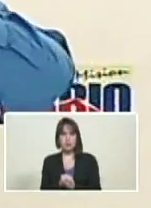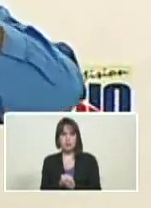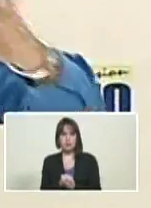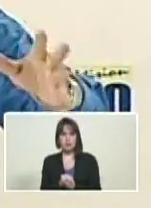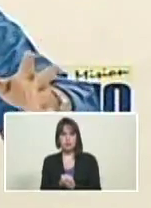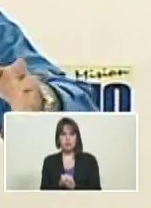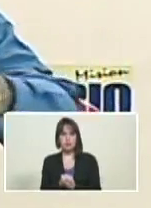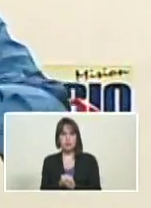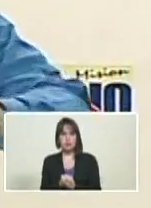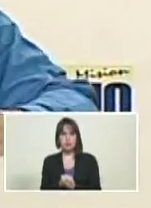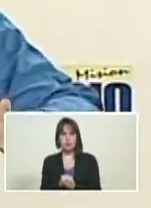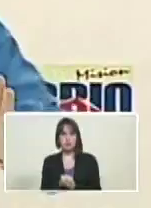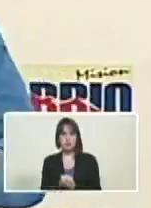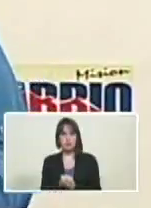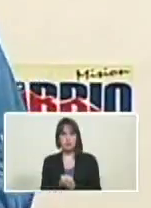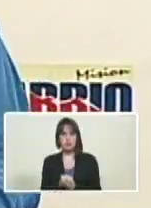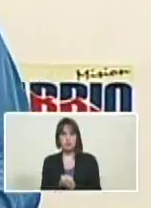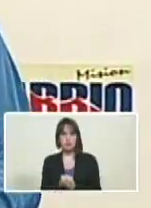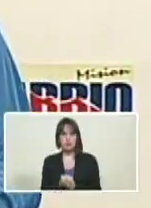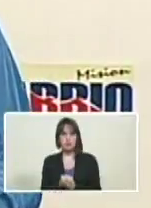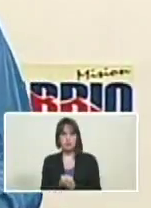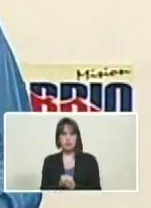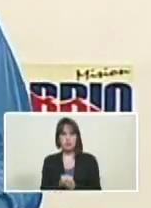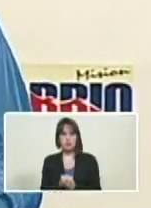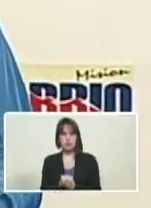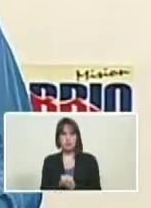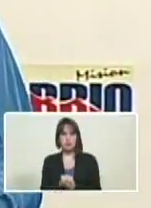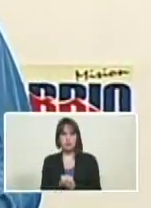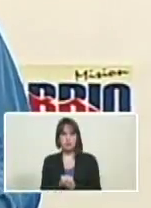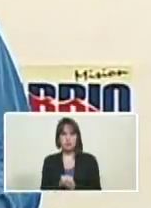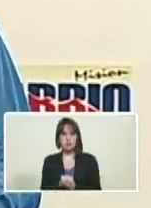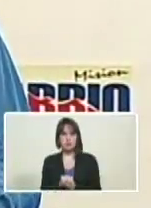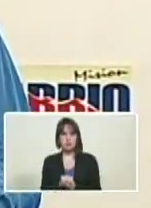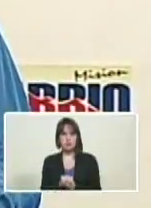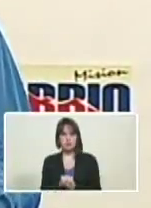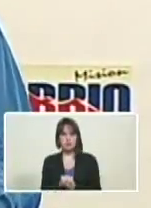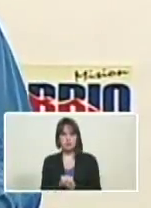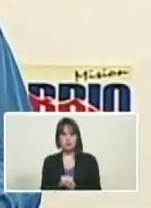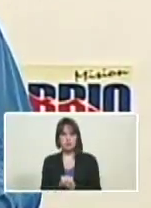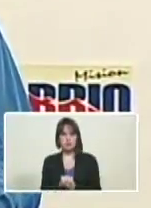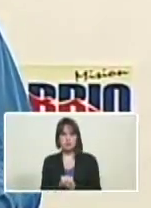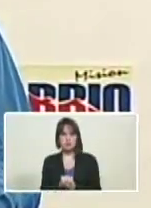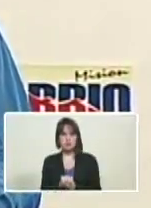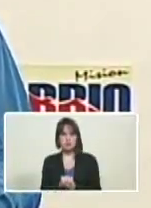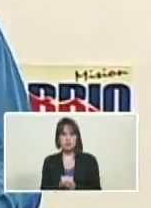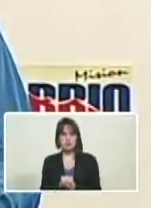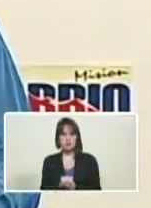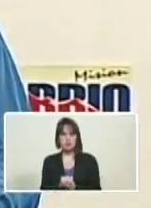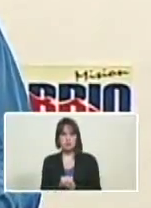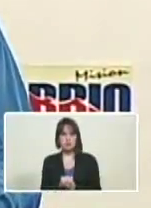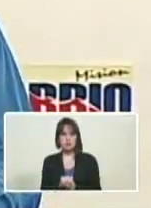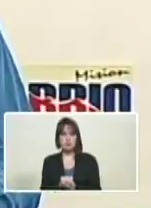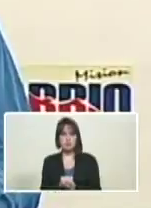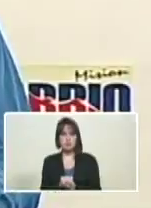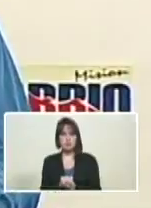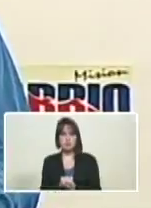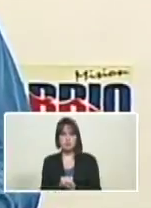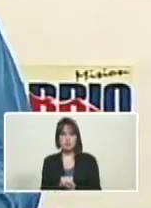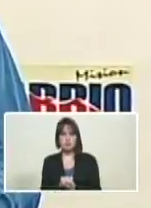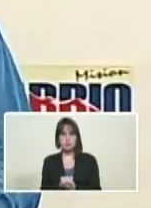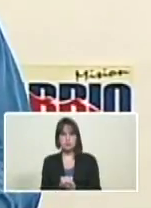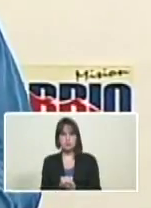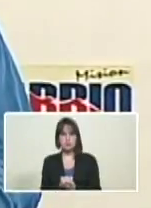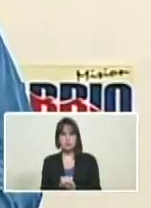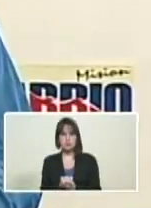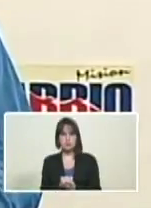Este es el mejor plan del mundo y no sirve para nada. El verdadero mejor plan del mundo es el que hacen las bases en su trabajo, es la que